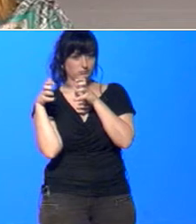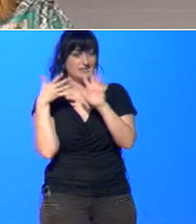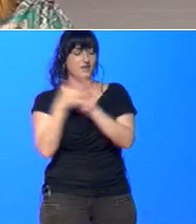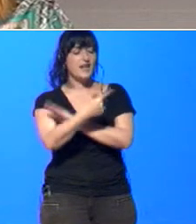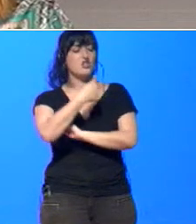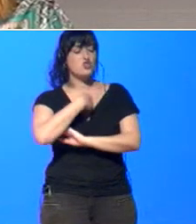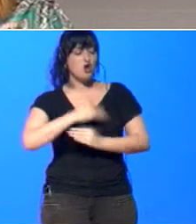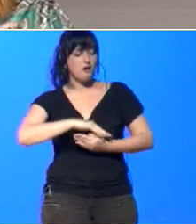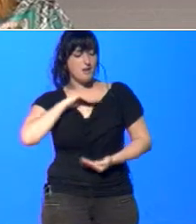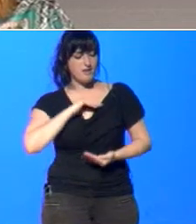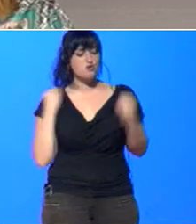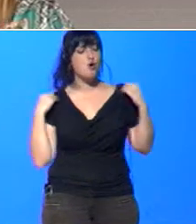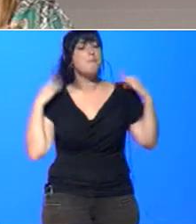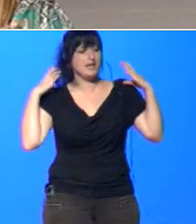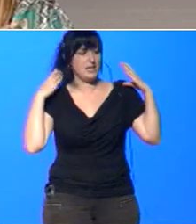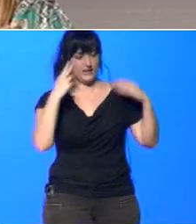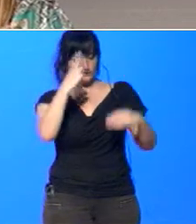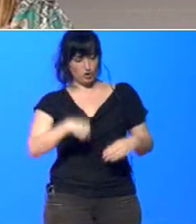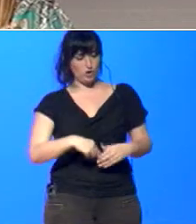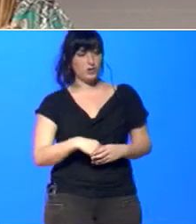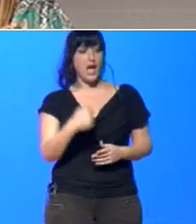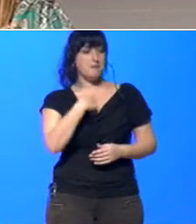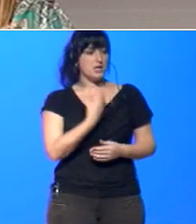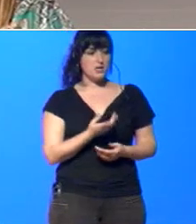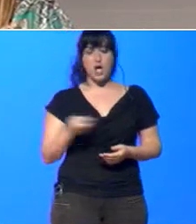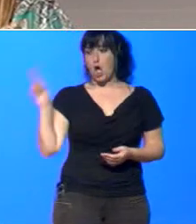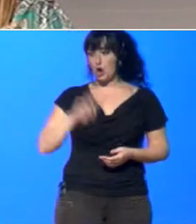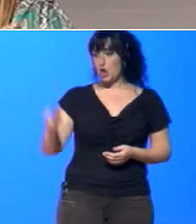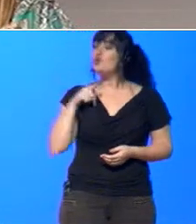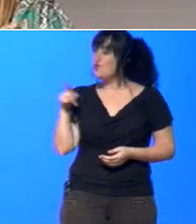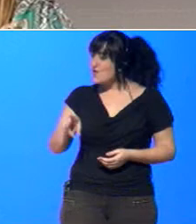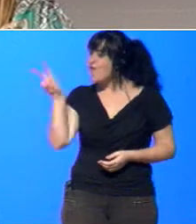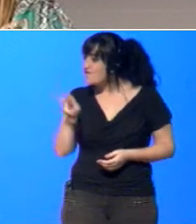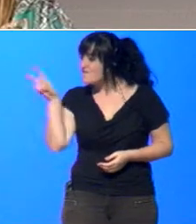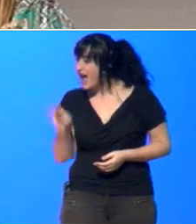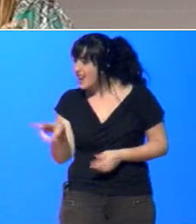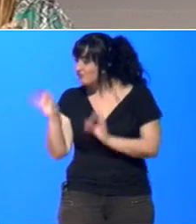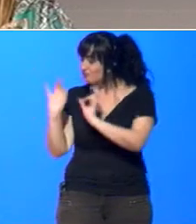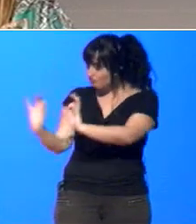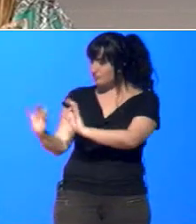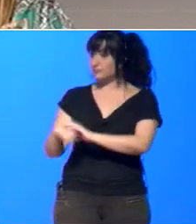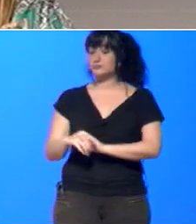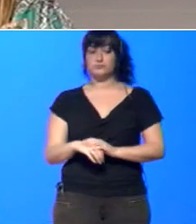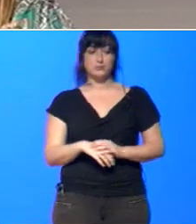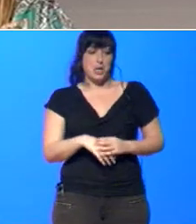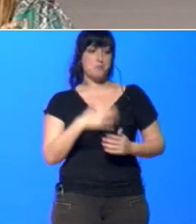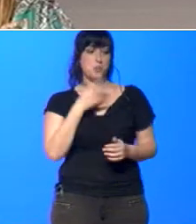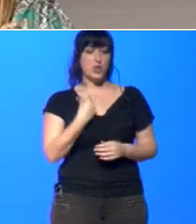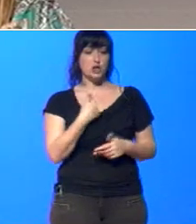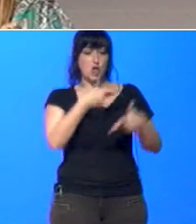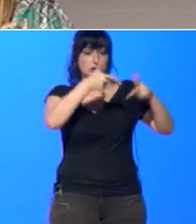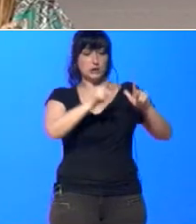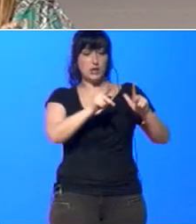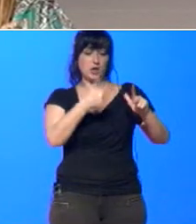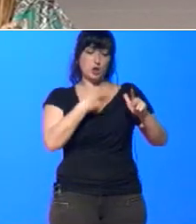competente. A mí me pueden decir 100 veces, chico, tú vales mucho. Porque si estoy sentado en la última fila o debajo de una silla, pues